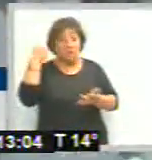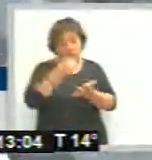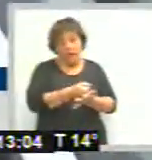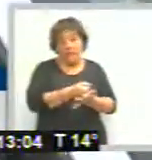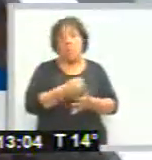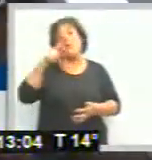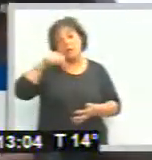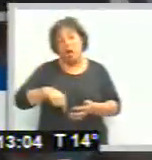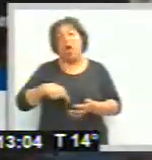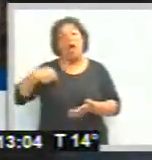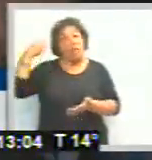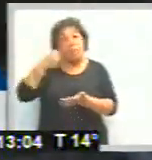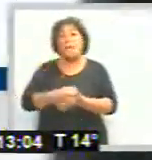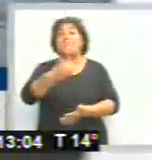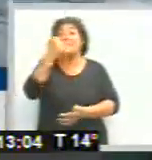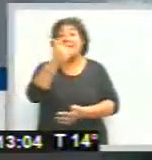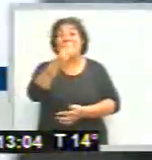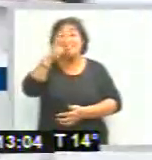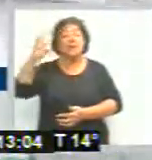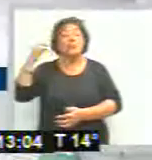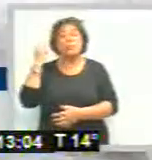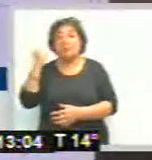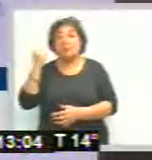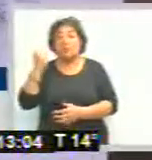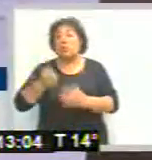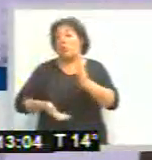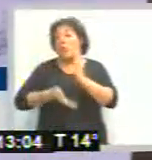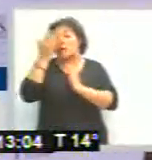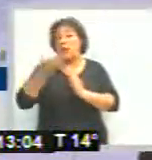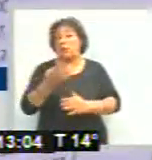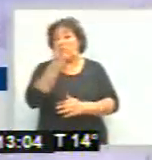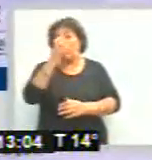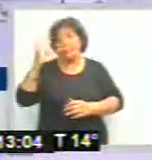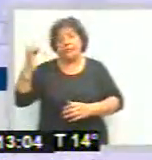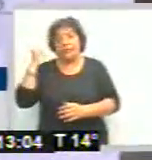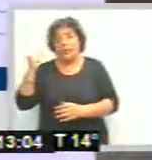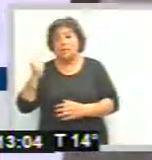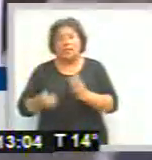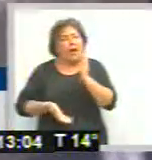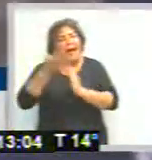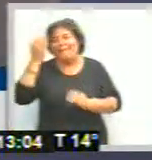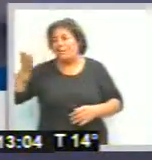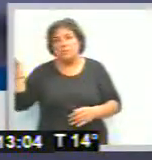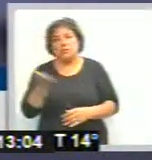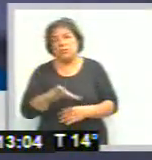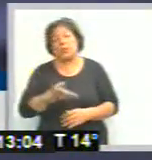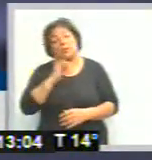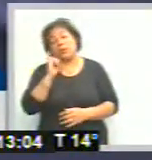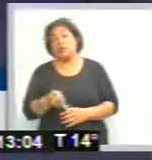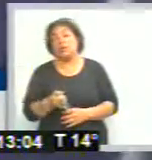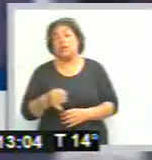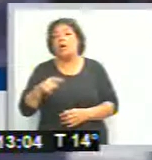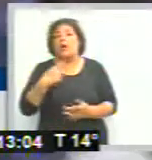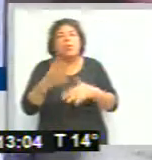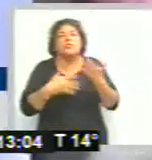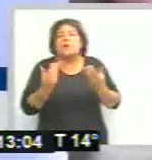y ahora llegó la boleta 600 pesos. O sea, realmente altísimo el porcentaje. Sí. ¿No? Y bueno, ¿cómo se hace